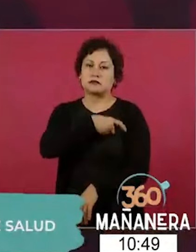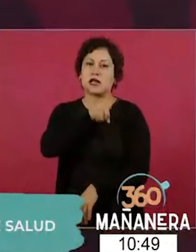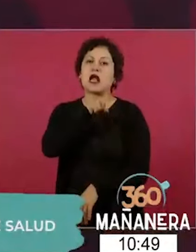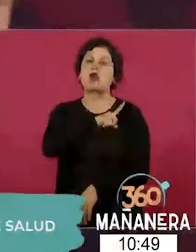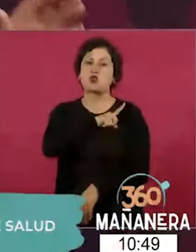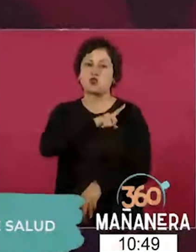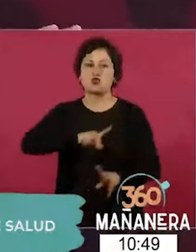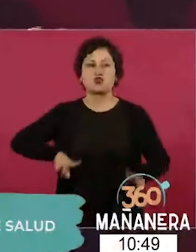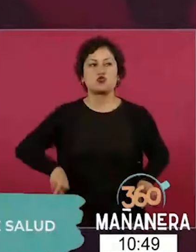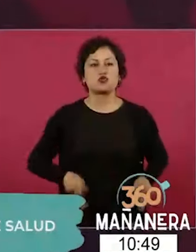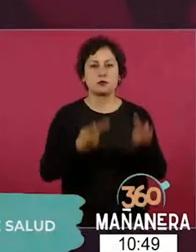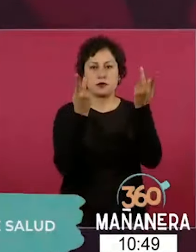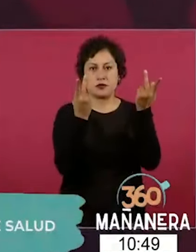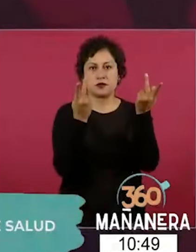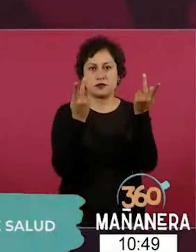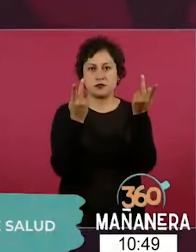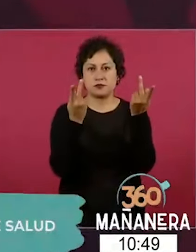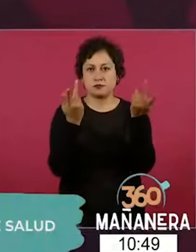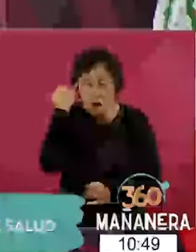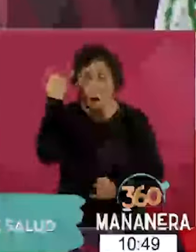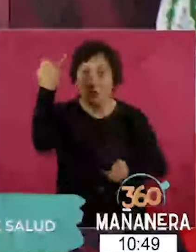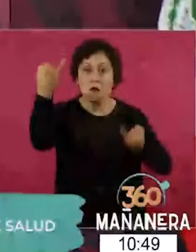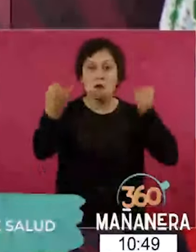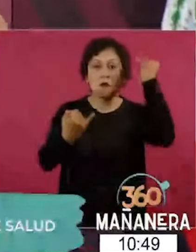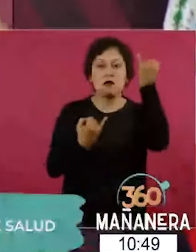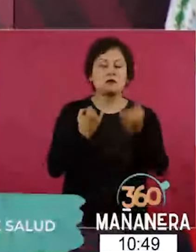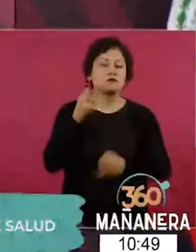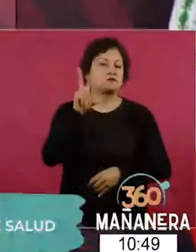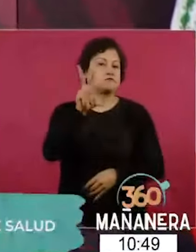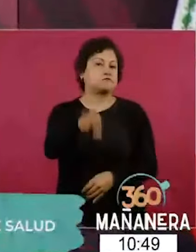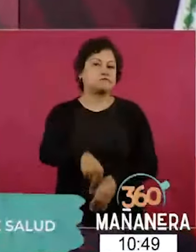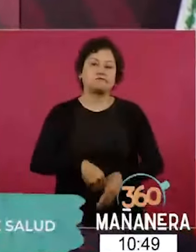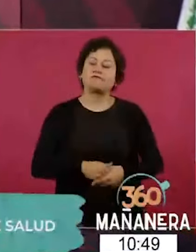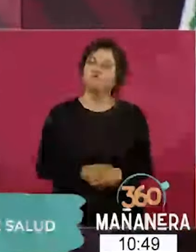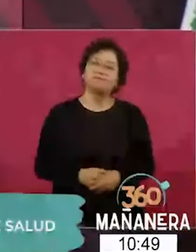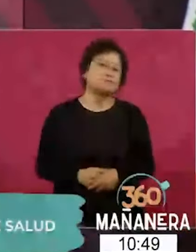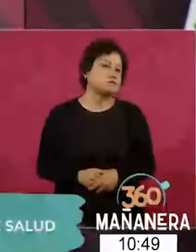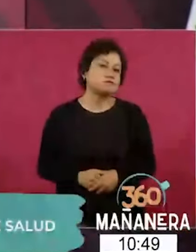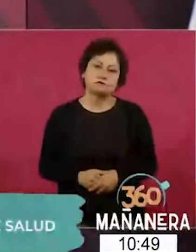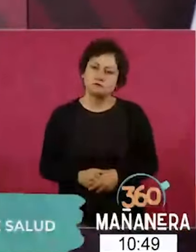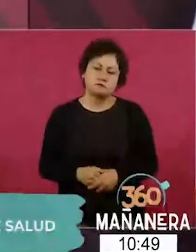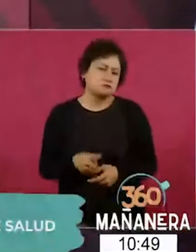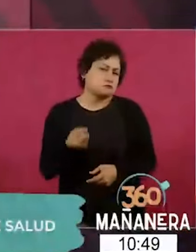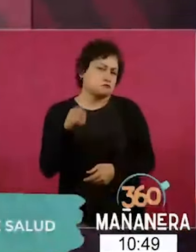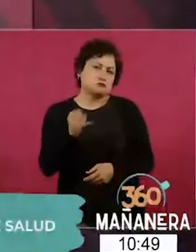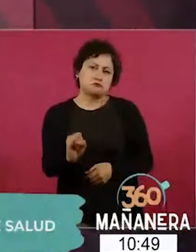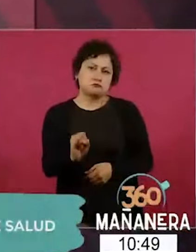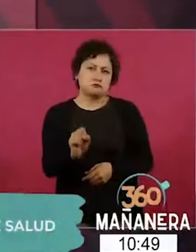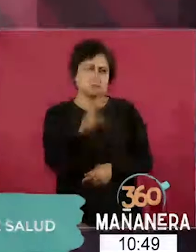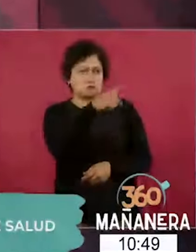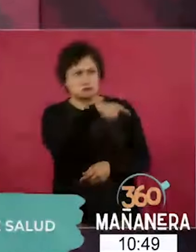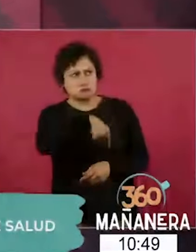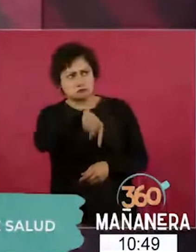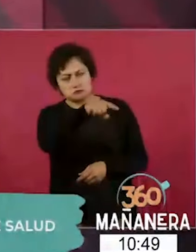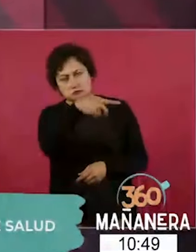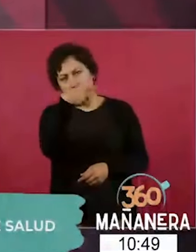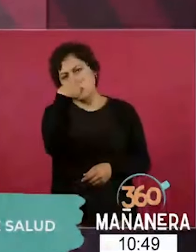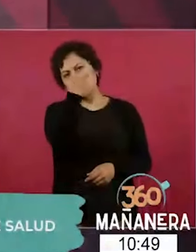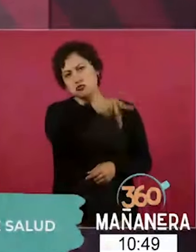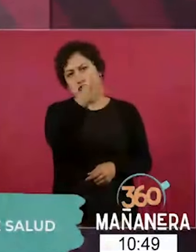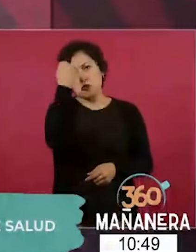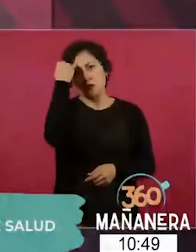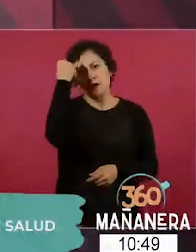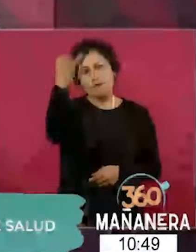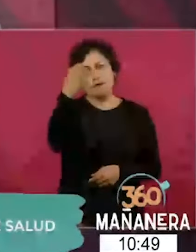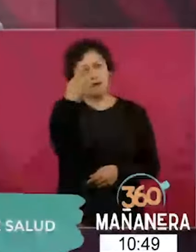No estoy inventando nada. Ellos tienen esa creencia, esa